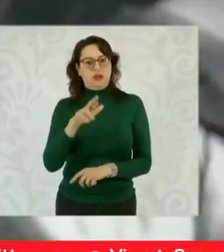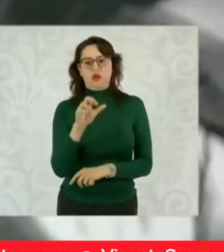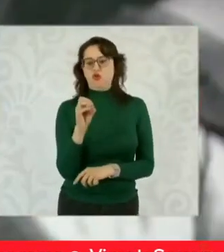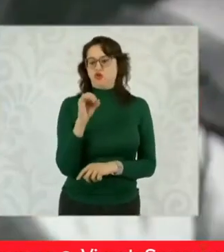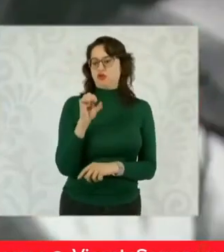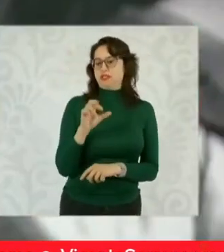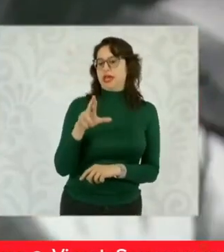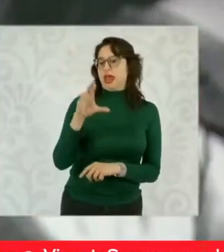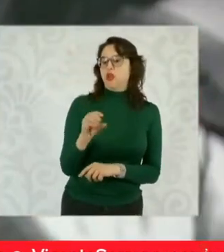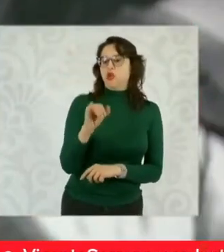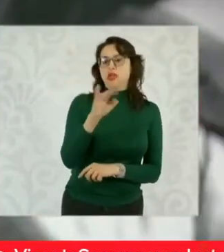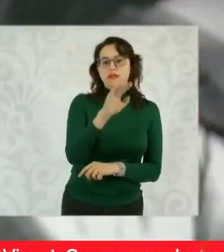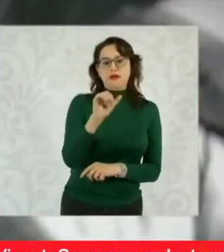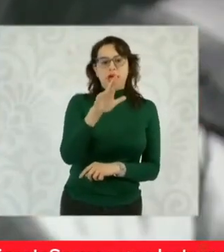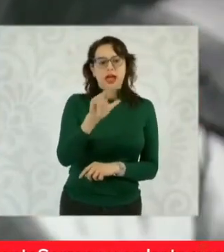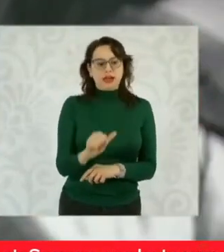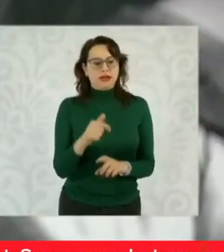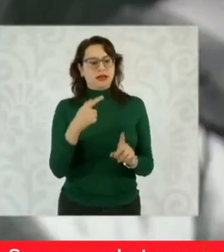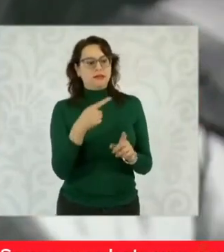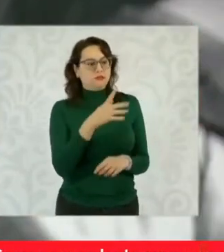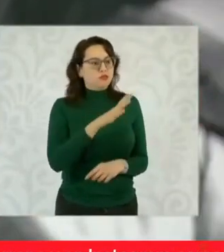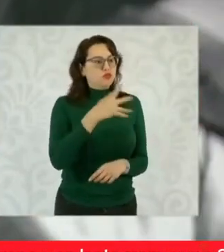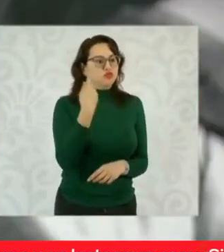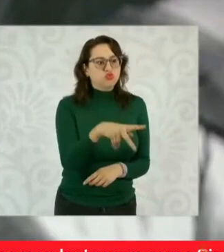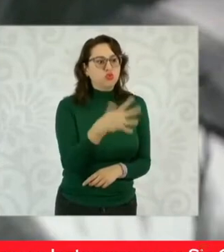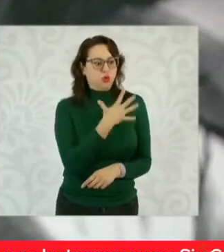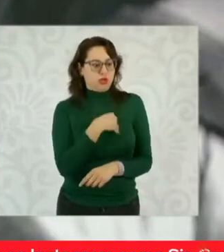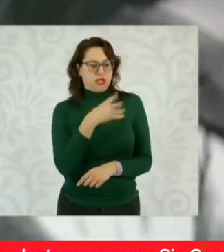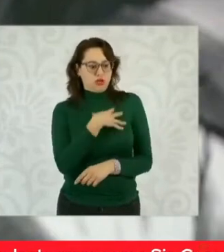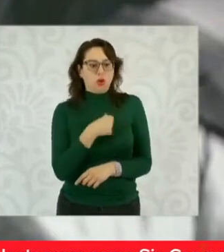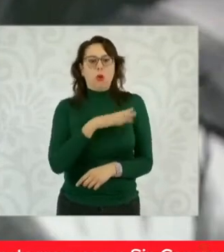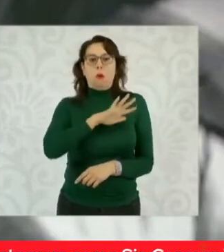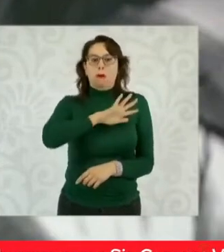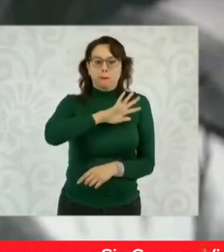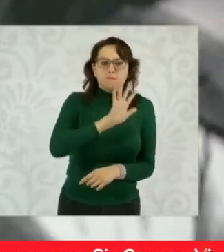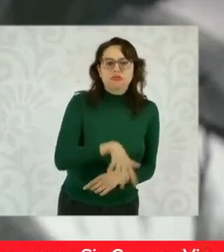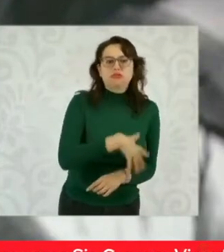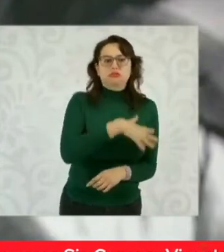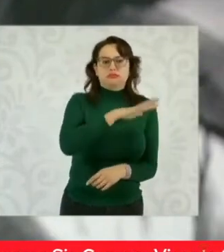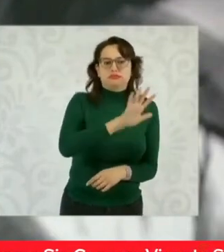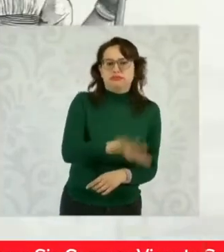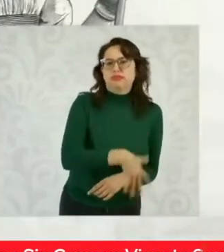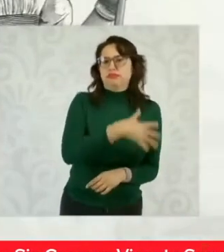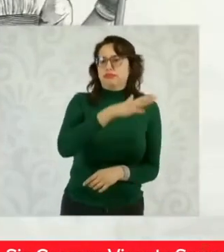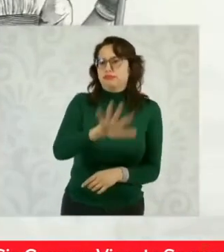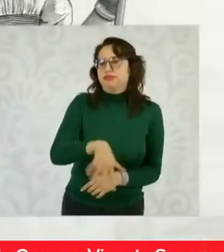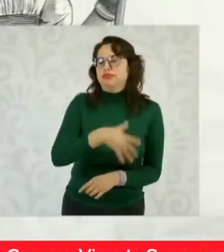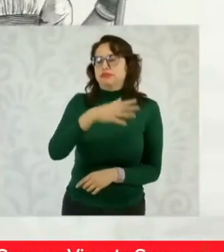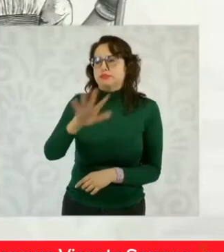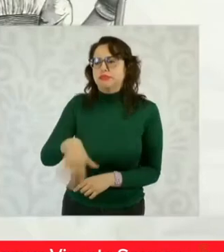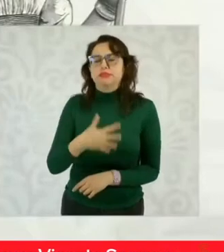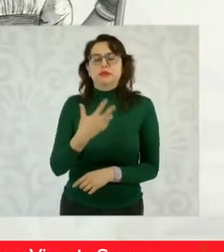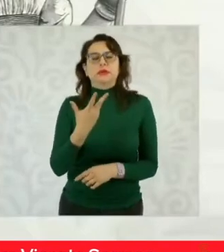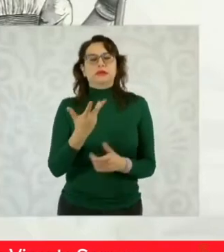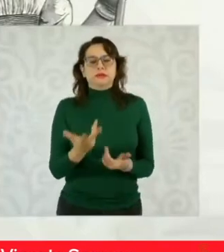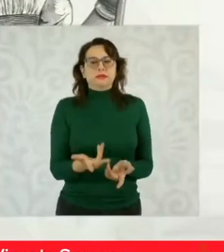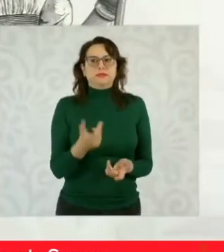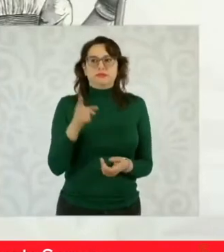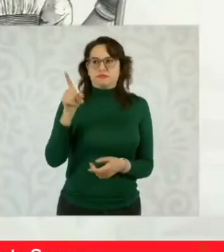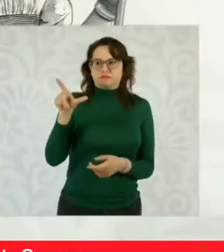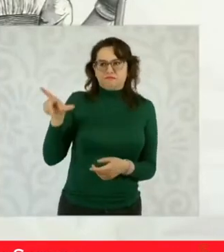lucha inalcanzable para localizar a su hijo Jesús Piedra y a cientos de personas desaparecidas por el